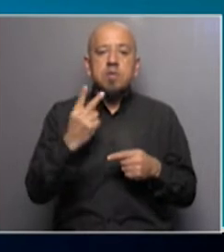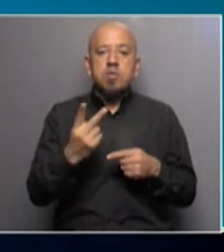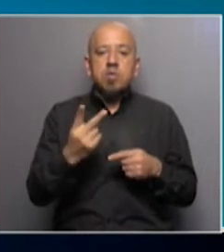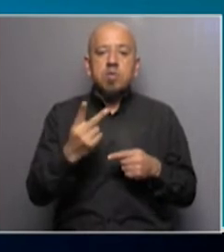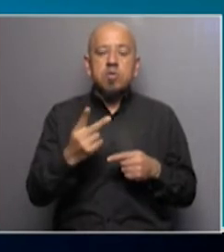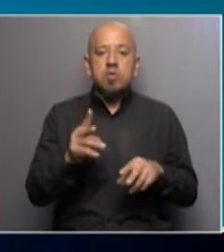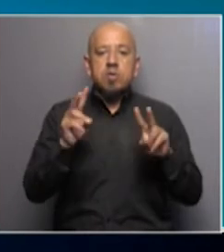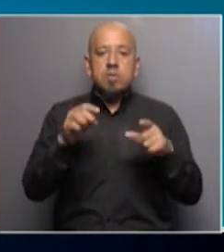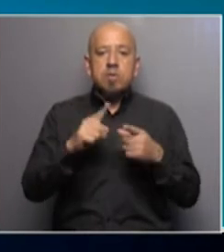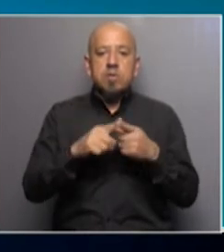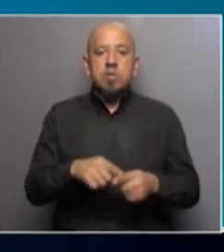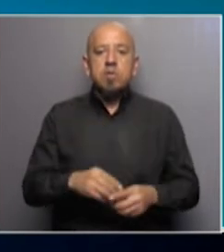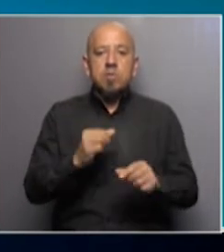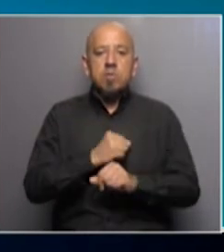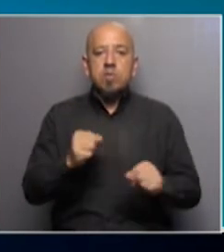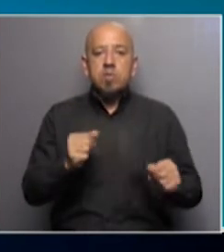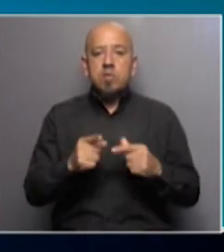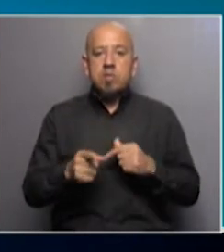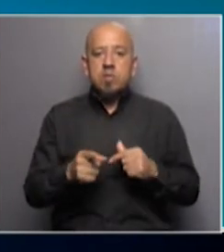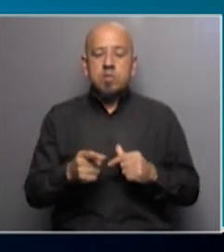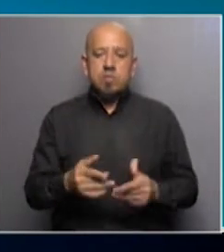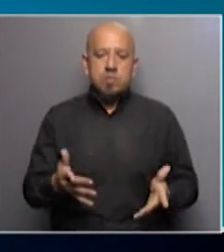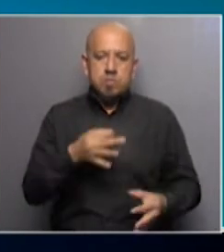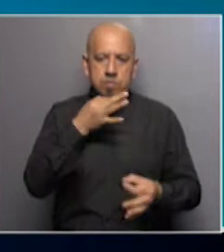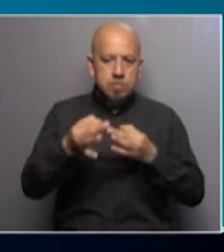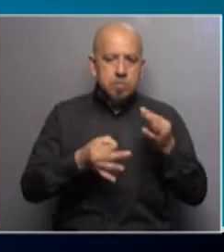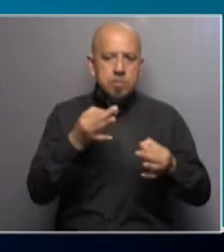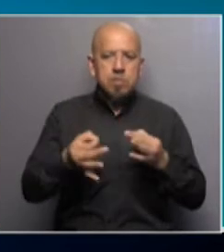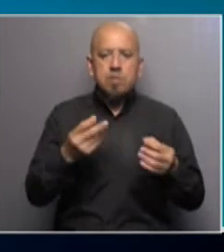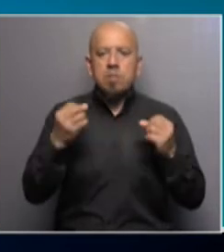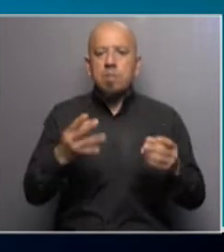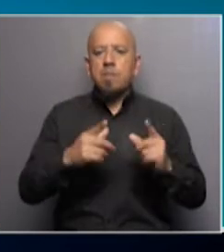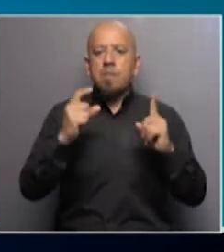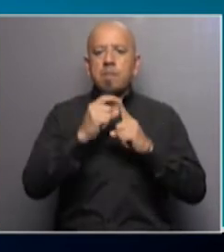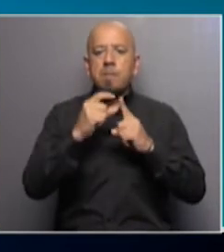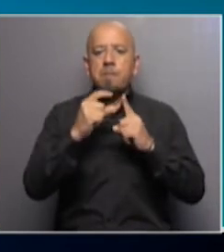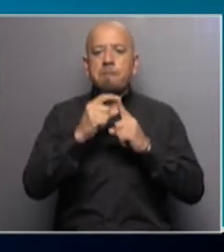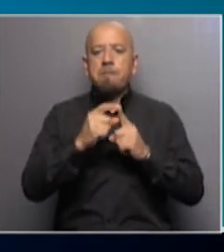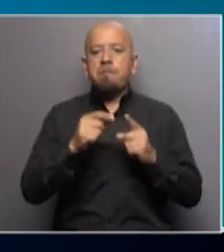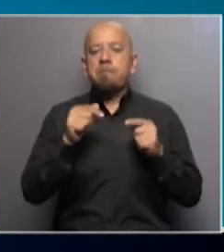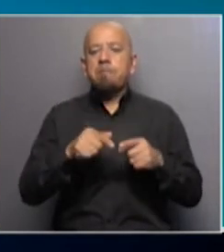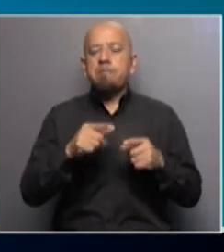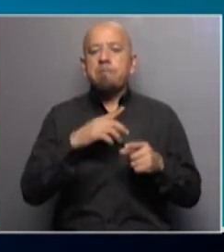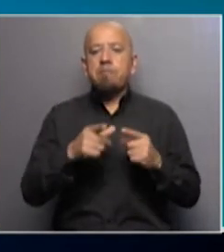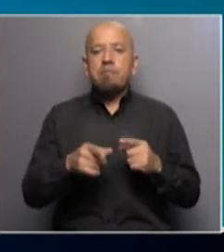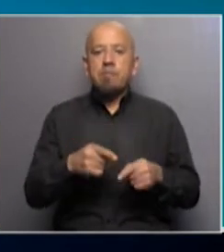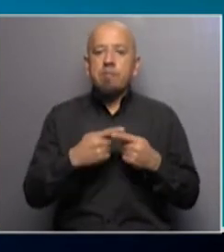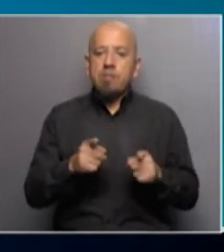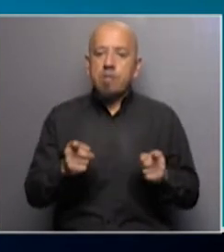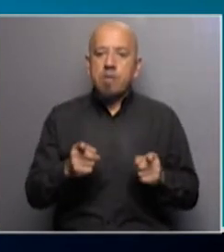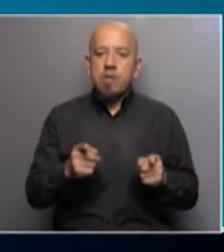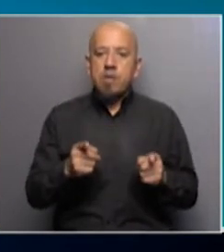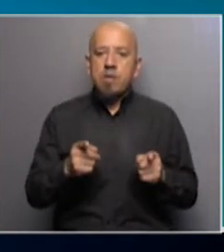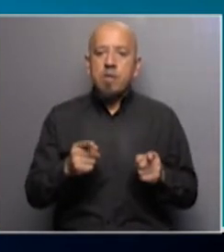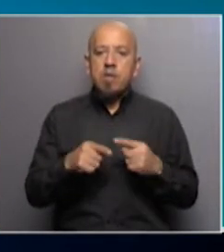factores domésticos que nos podrían contribuir a explicar por qué el dólar acá se está moviendo en otra dirección de lo que se